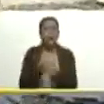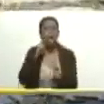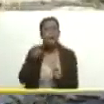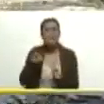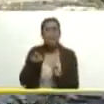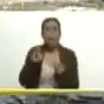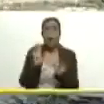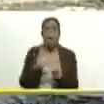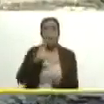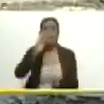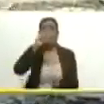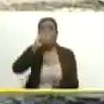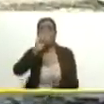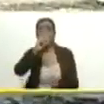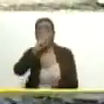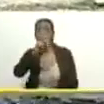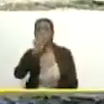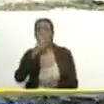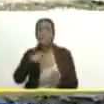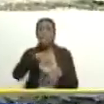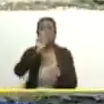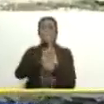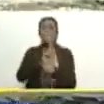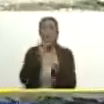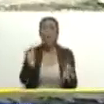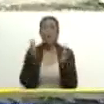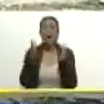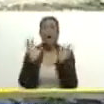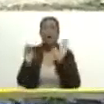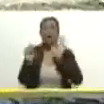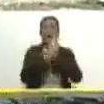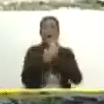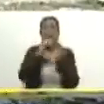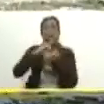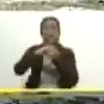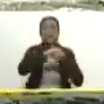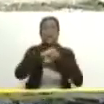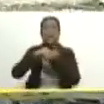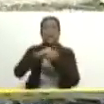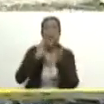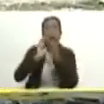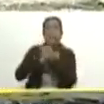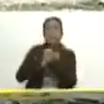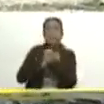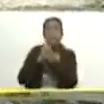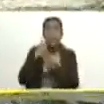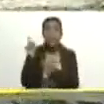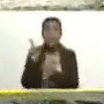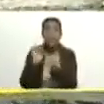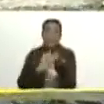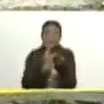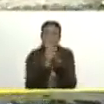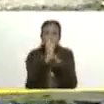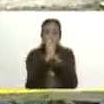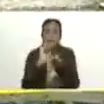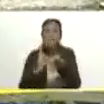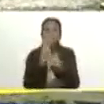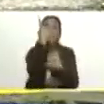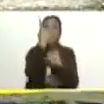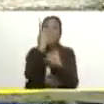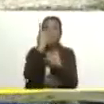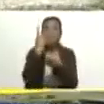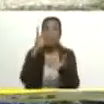es un Monteclaro que tuvo el primer lugar en Trujillo con el amigo Vito. ¿Es esta mata que tuvo el primer lugar? Esa mata